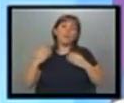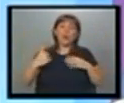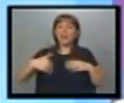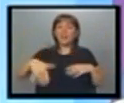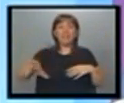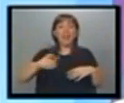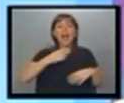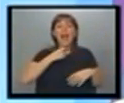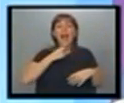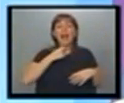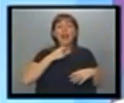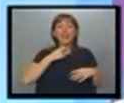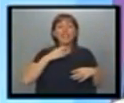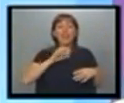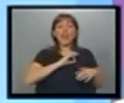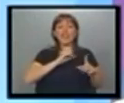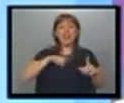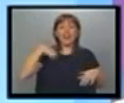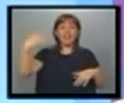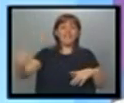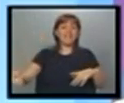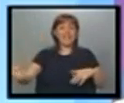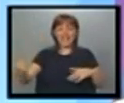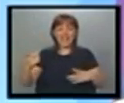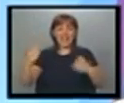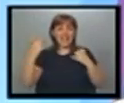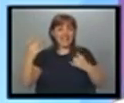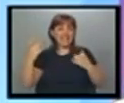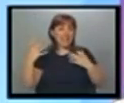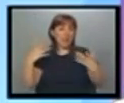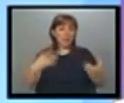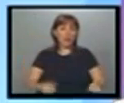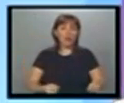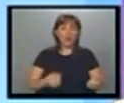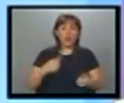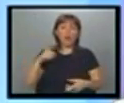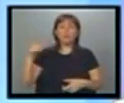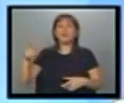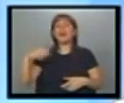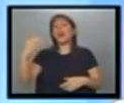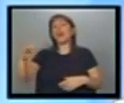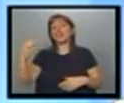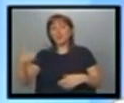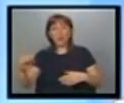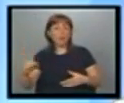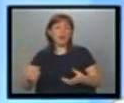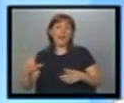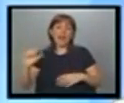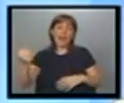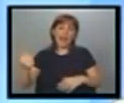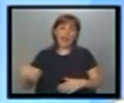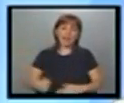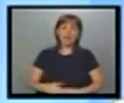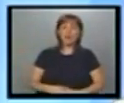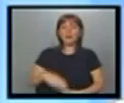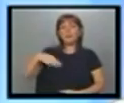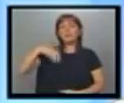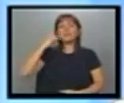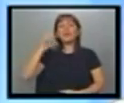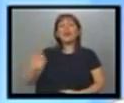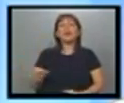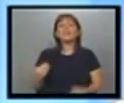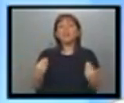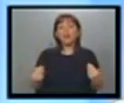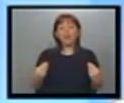en agosto del año que viene, donde necesita apoyo y para ganar después las legislativas de octubre. ahora. ¿Y mayo? Para mayo. Porque mira,